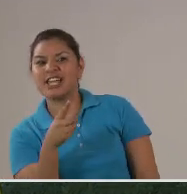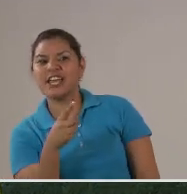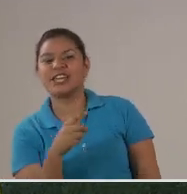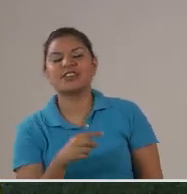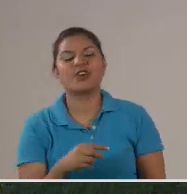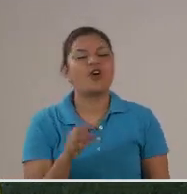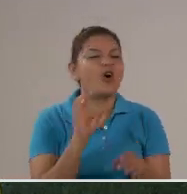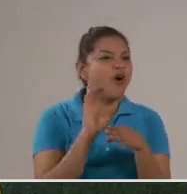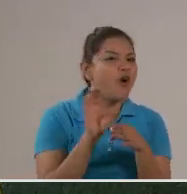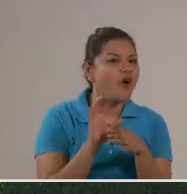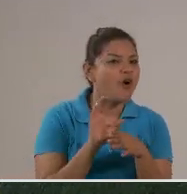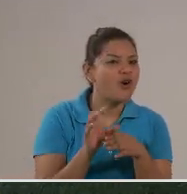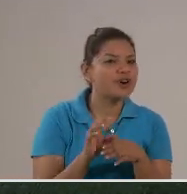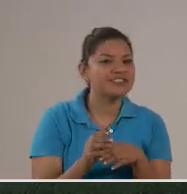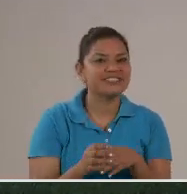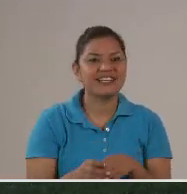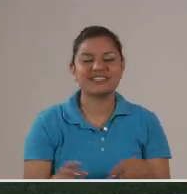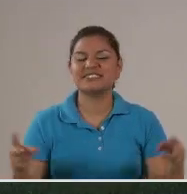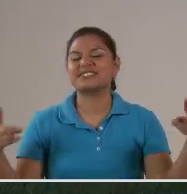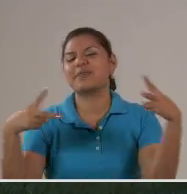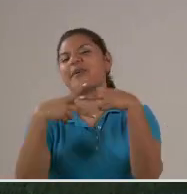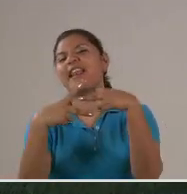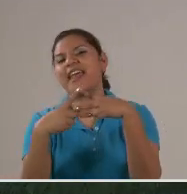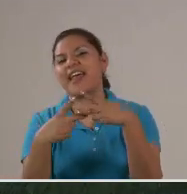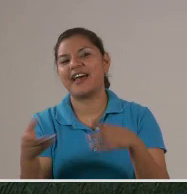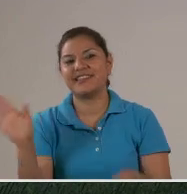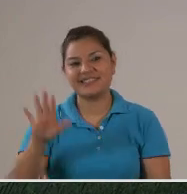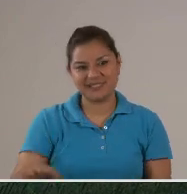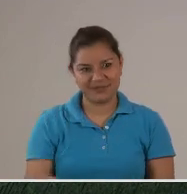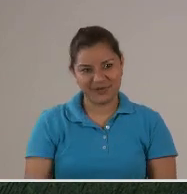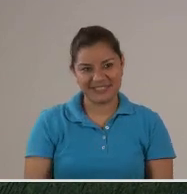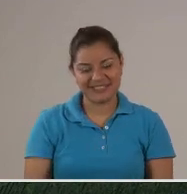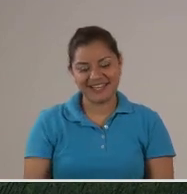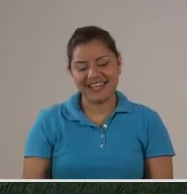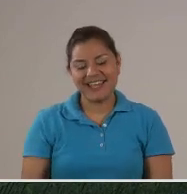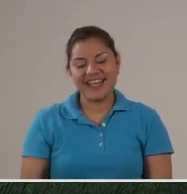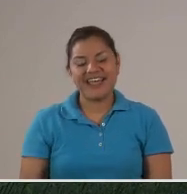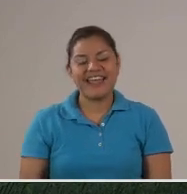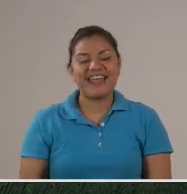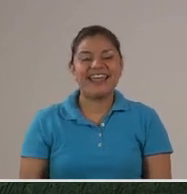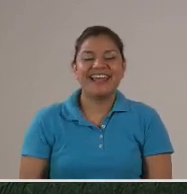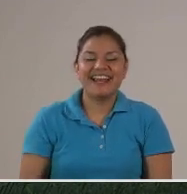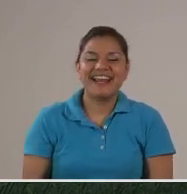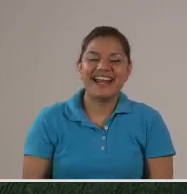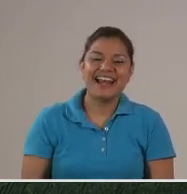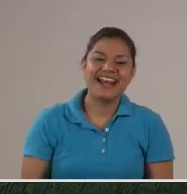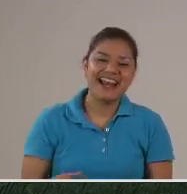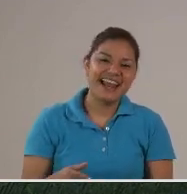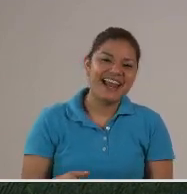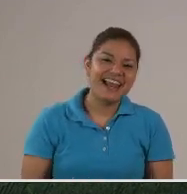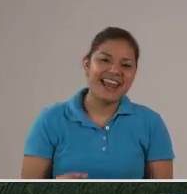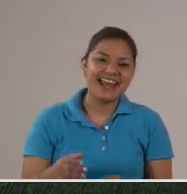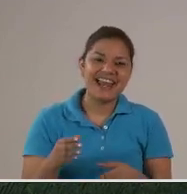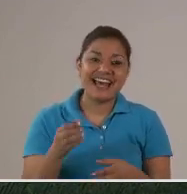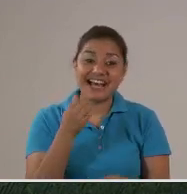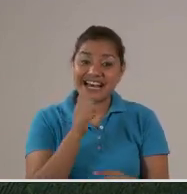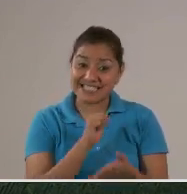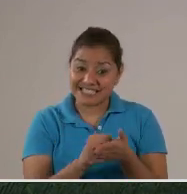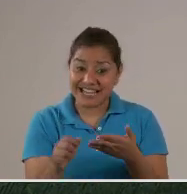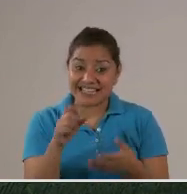pero vos aquí terminan peleándose para al final de mes La Santa Cena tienen que ponerse a cuentas porque uno le iba a un equipo y el otro le iba